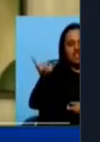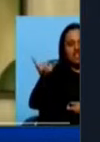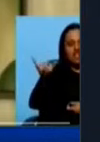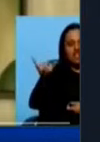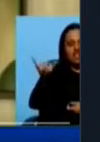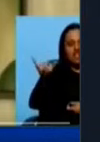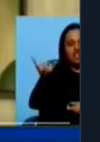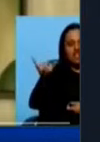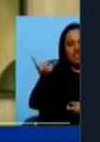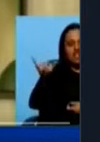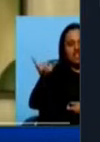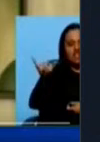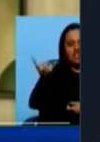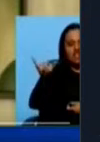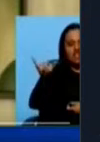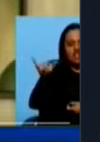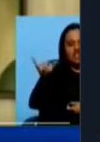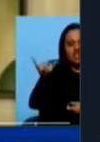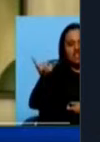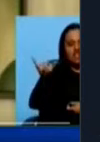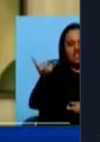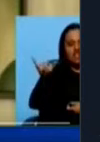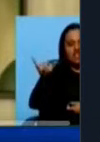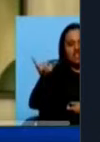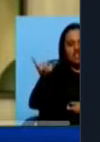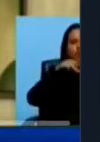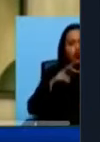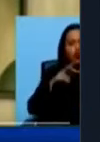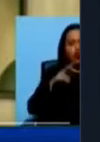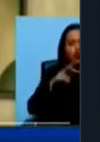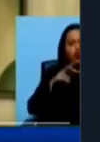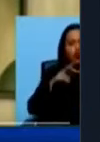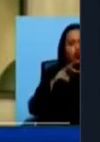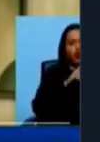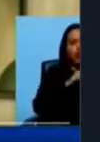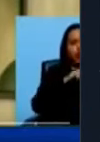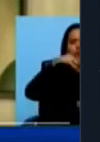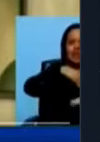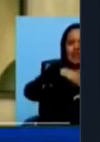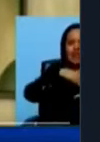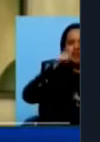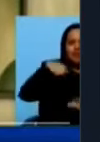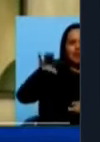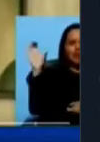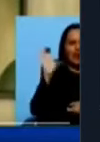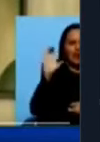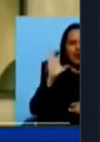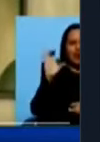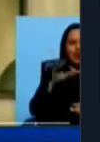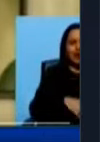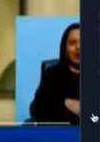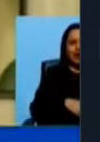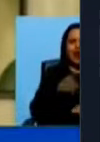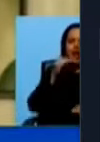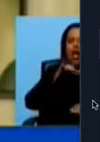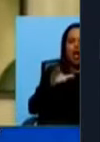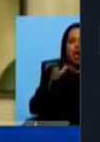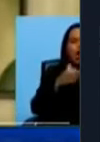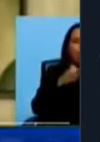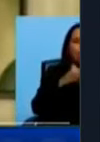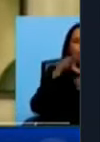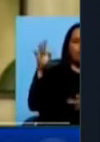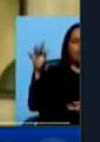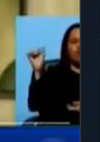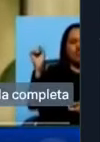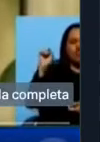Bueno a saber pero ya dijeron que no lo van a hacer escuchemos las palabras de Nicolás maduro el fascismo es la